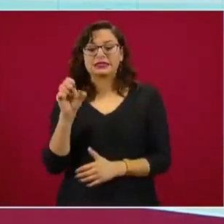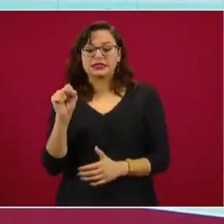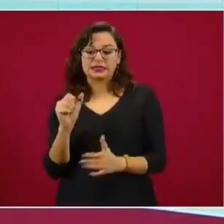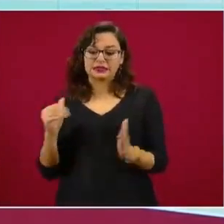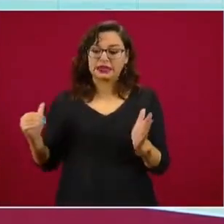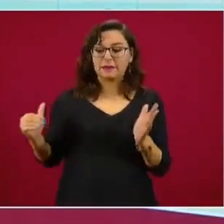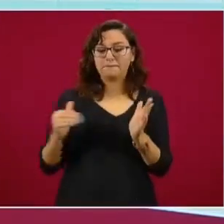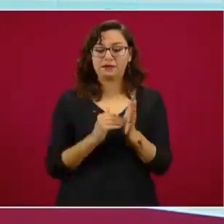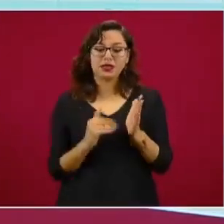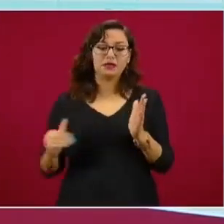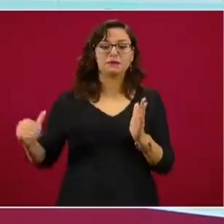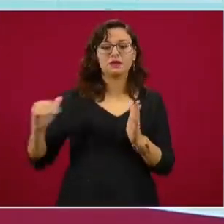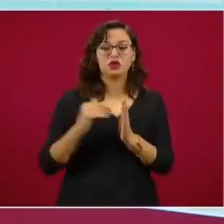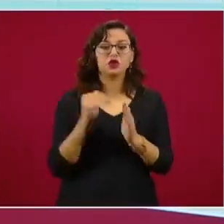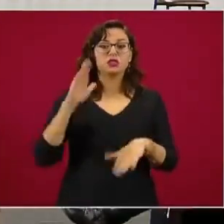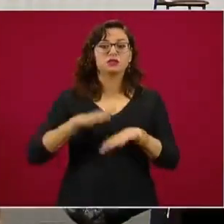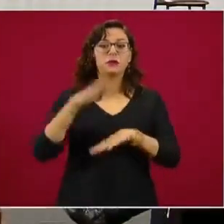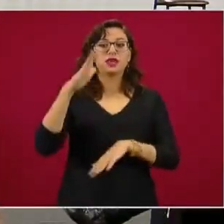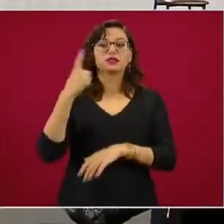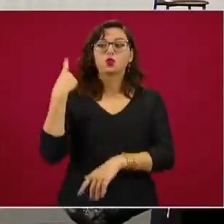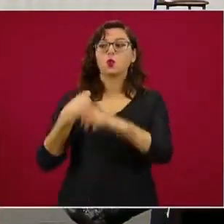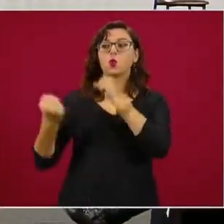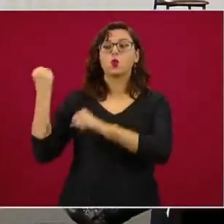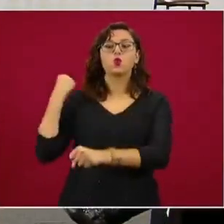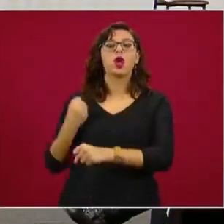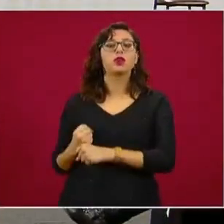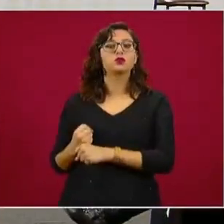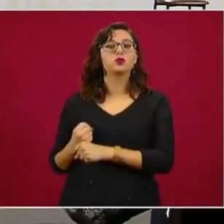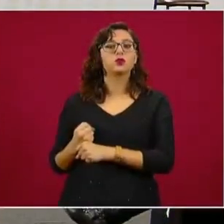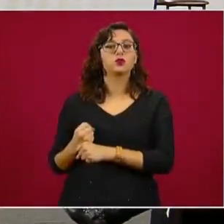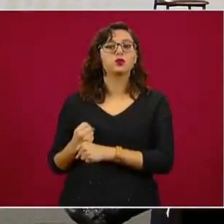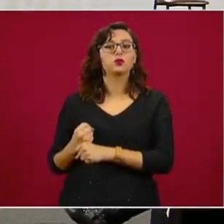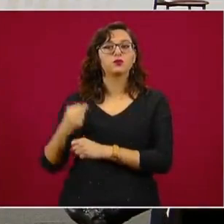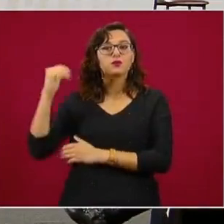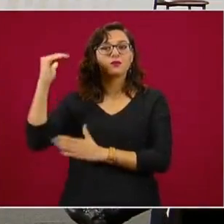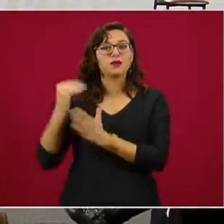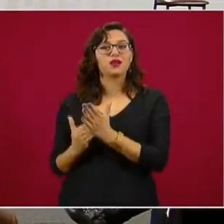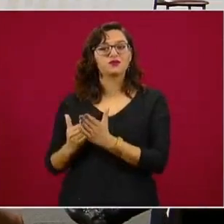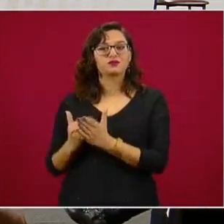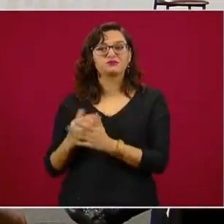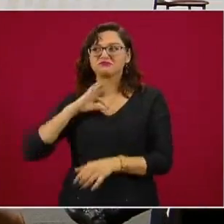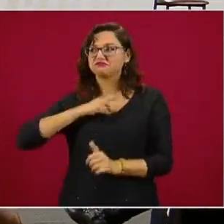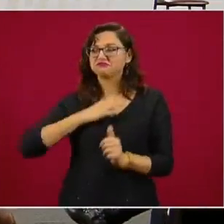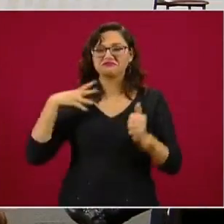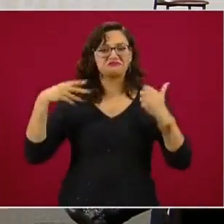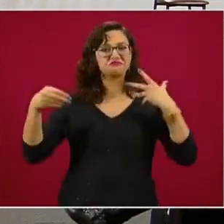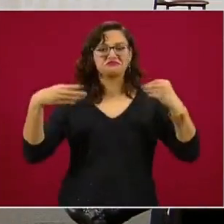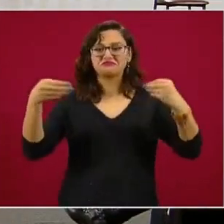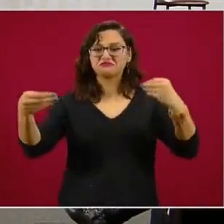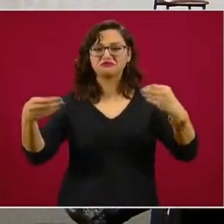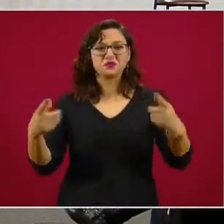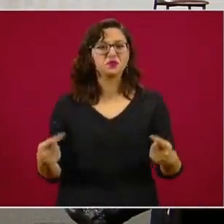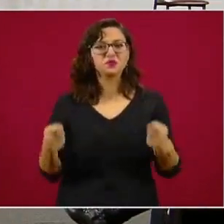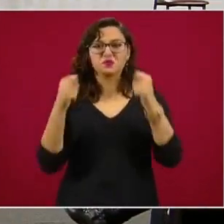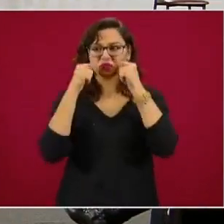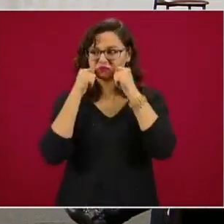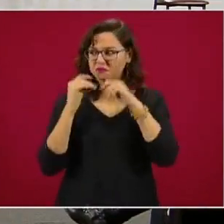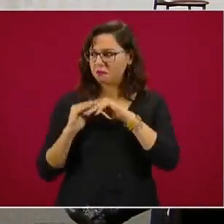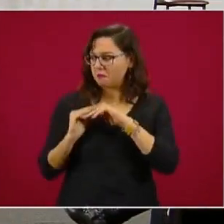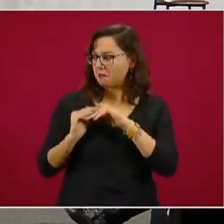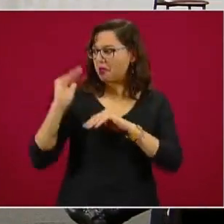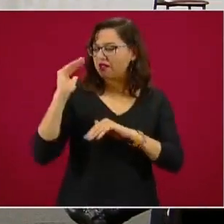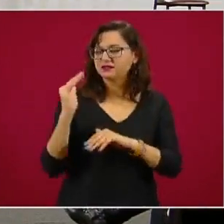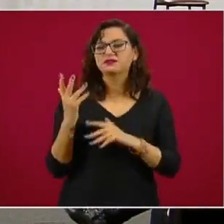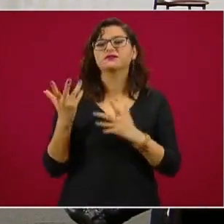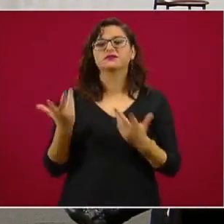millones más que el año pasado, a pesar de la pandemia. Y en términos reales representa una disminución de menos